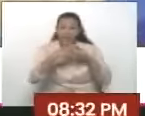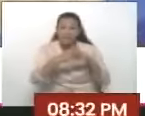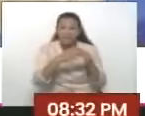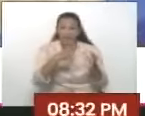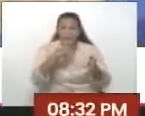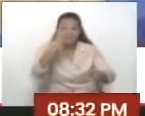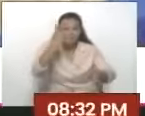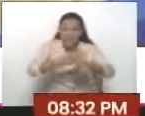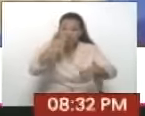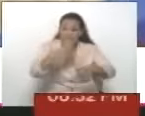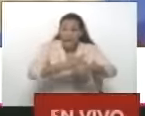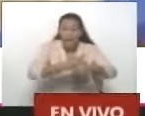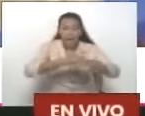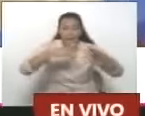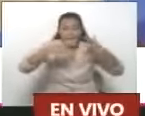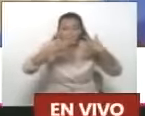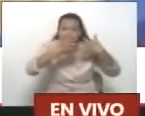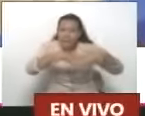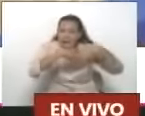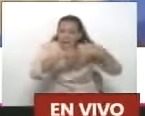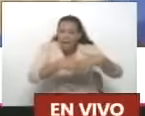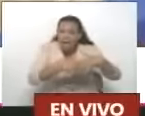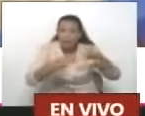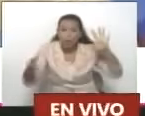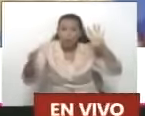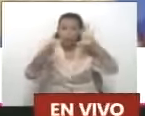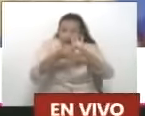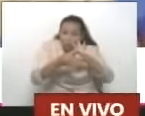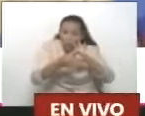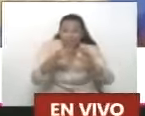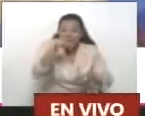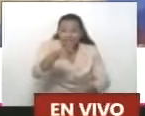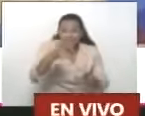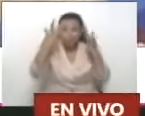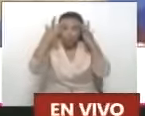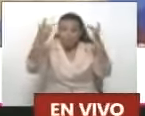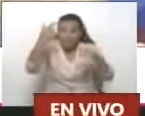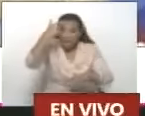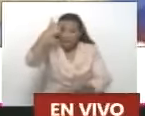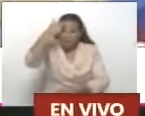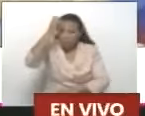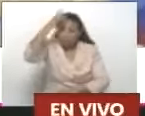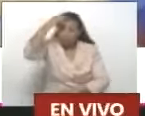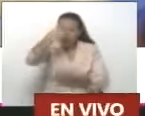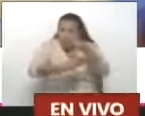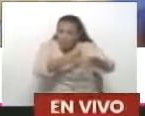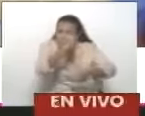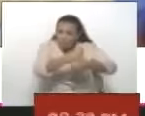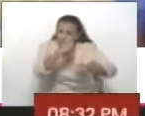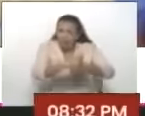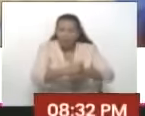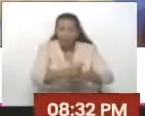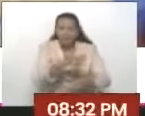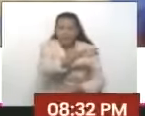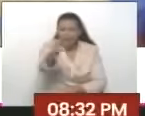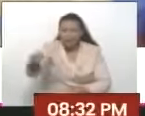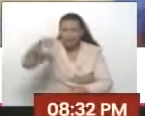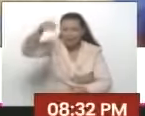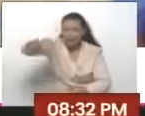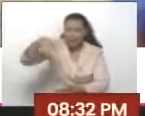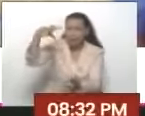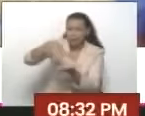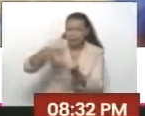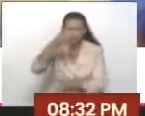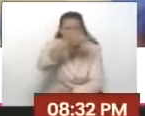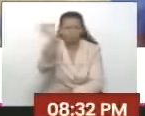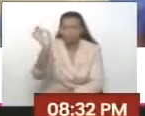Toda parte de la plataforma del TANA la hizo esa mismo trabajadores. El viaducto Caracas-La Guaira también